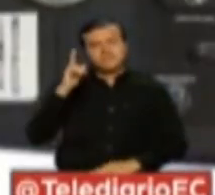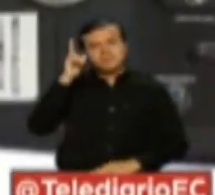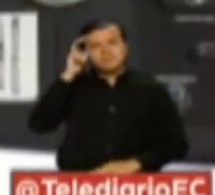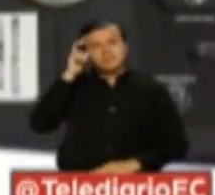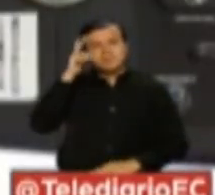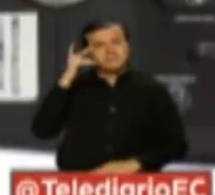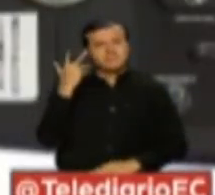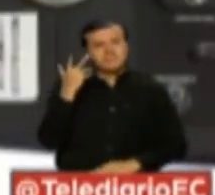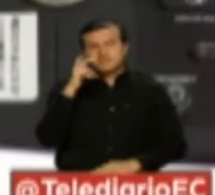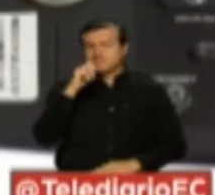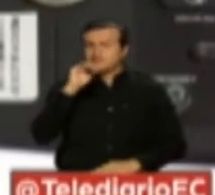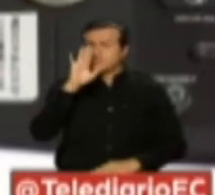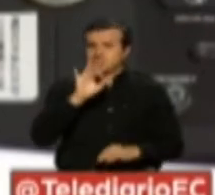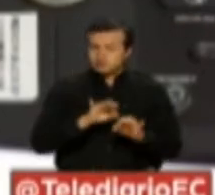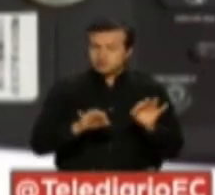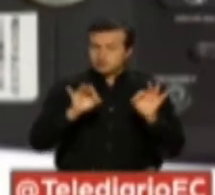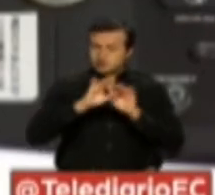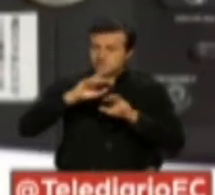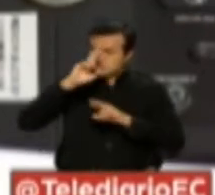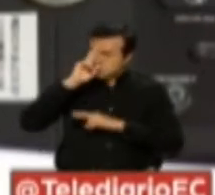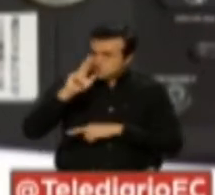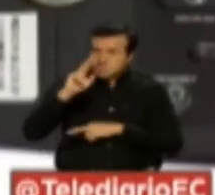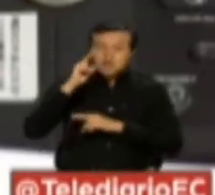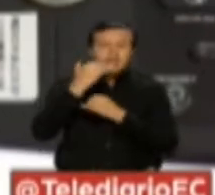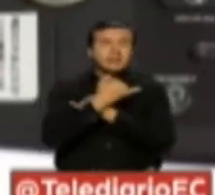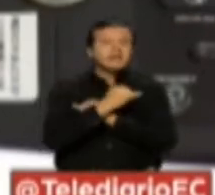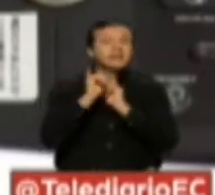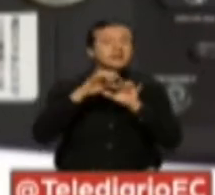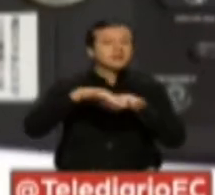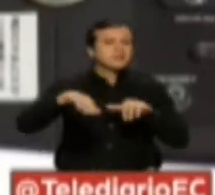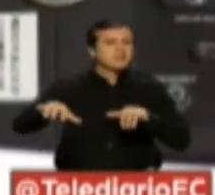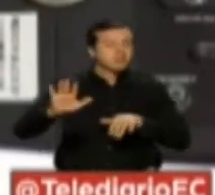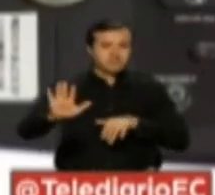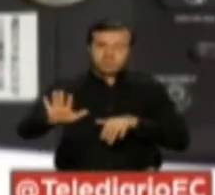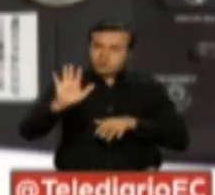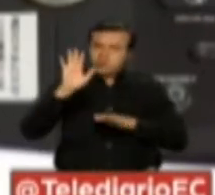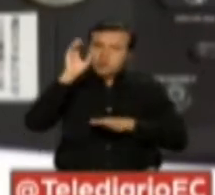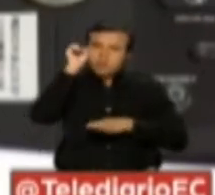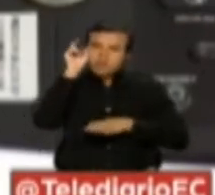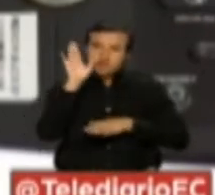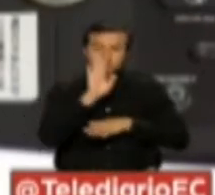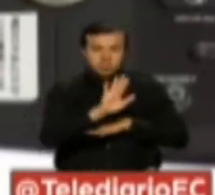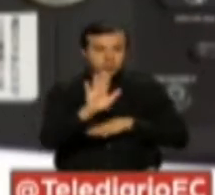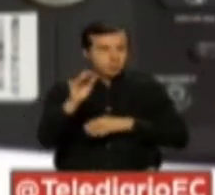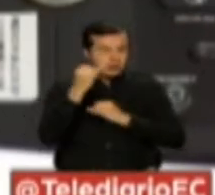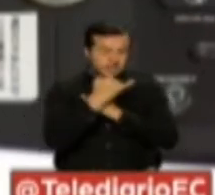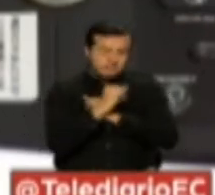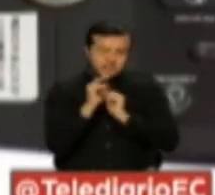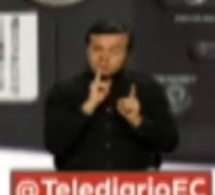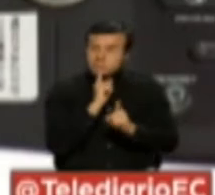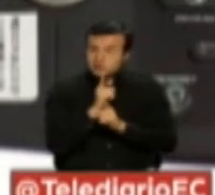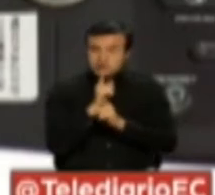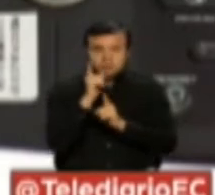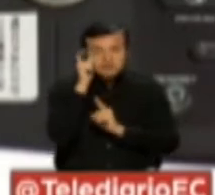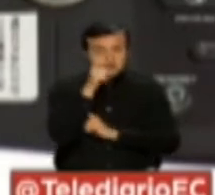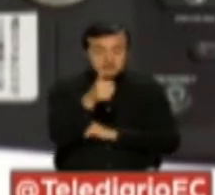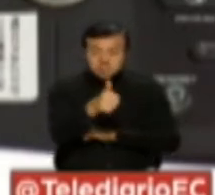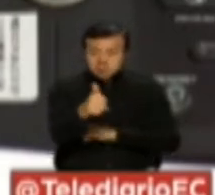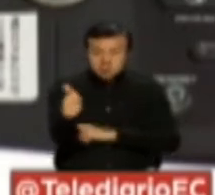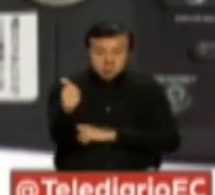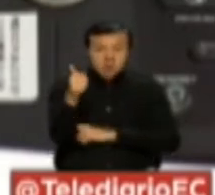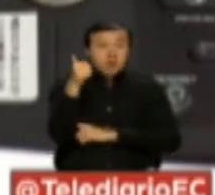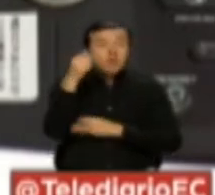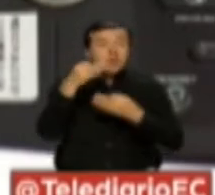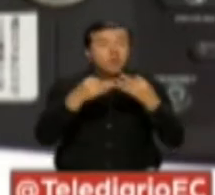lo más importante es que respetemos la independencia, los criterios mínimos de independencia que necesitan los fiscales y jueces